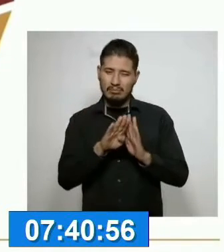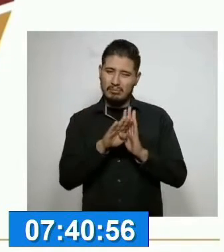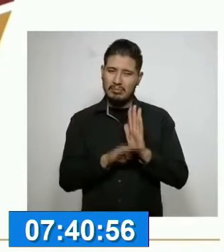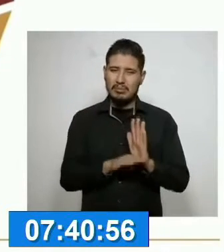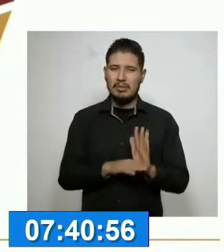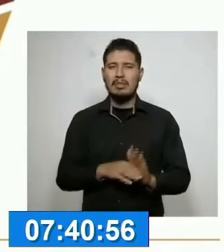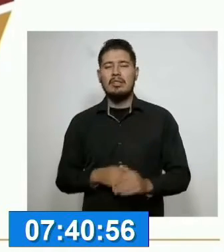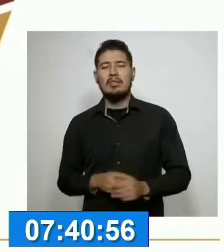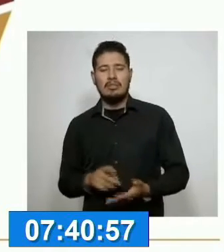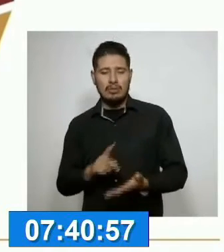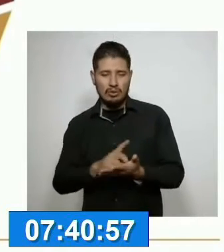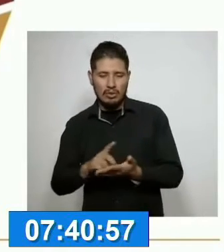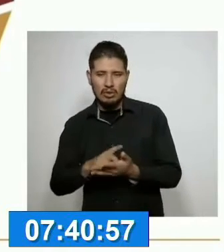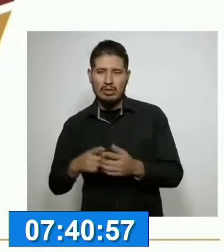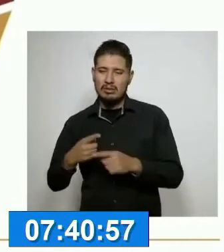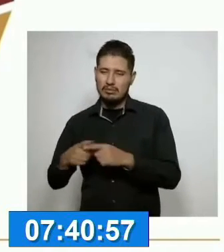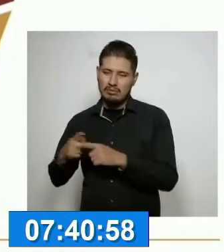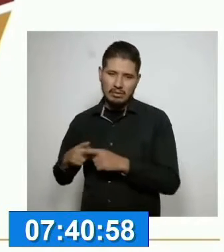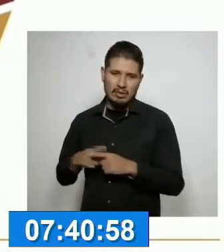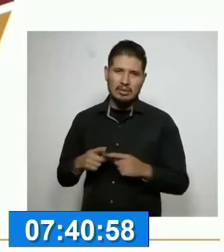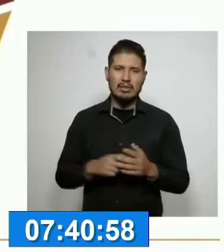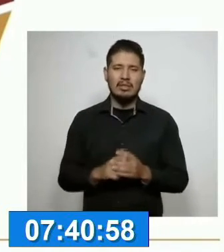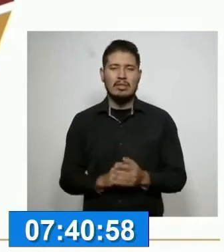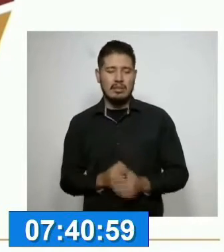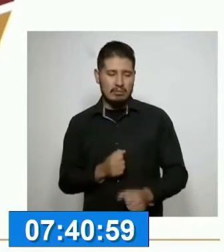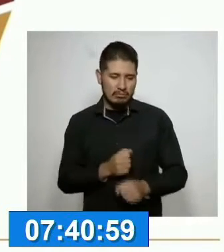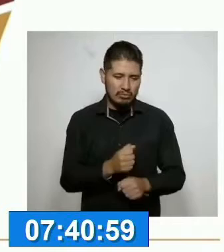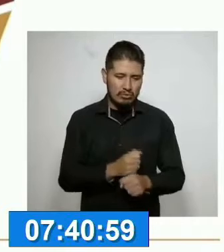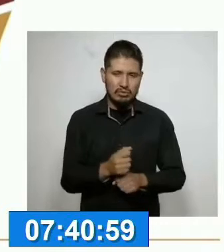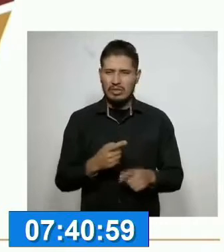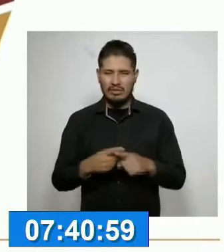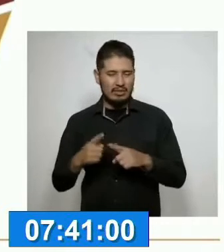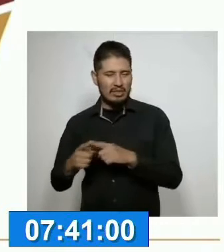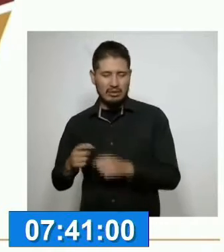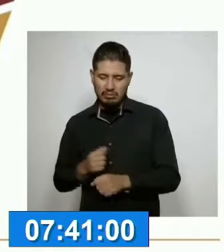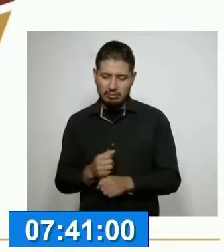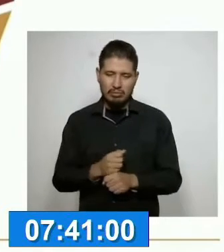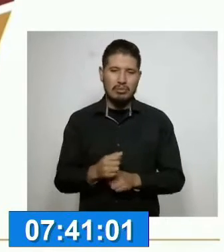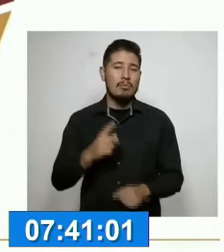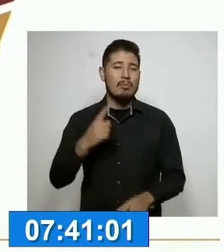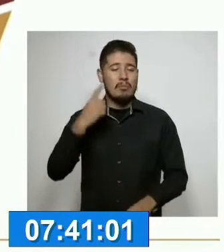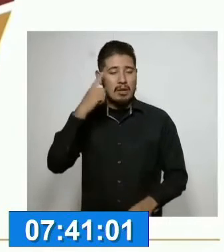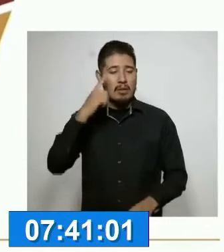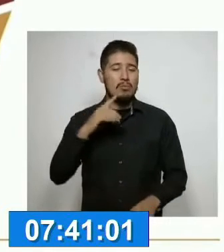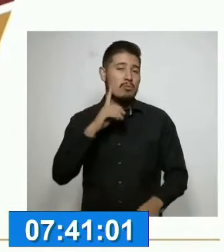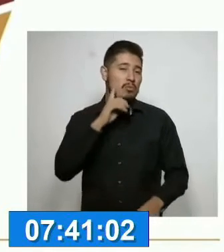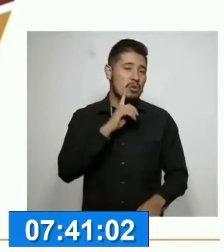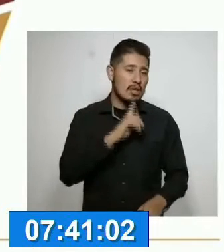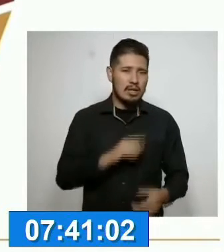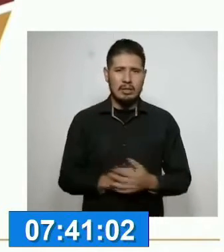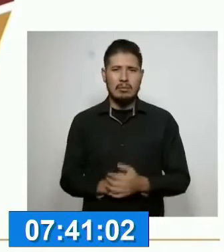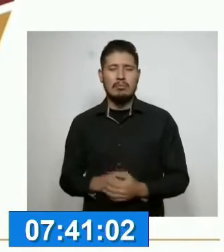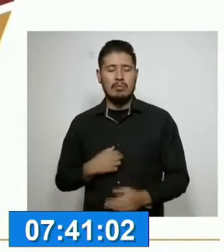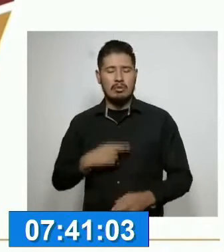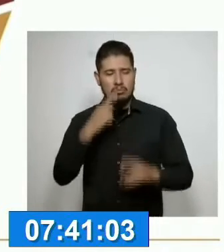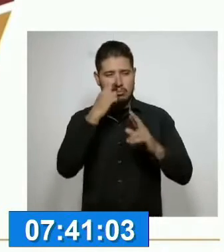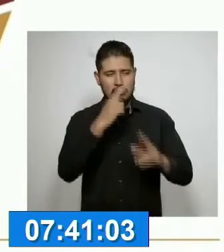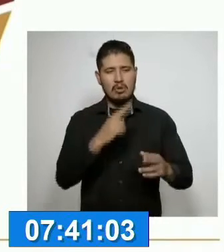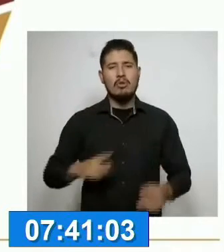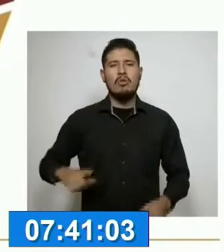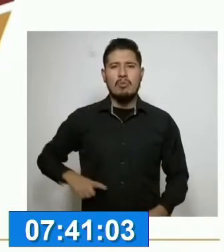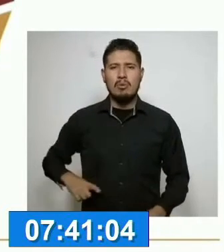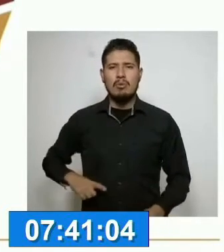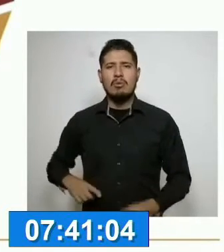las adicciones y de cualquier forma de violencia en contra de las mujeres. Mi reconocimiento, señor gobernador,